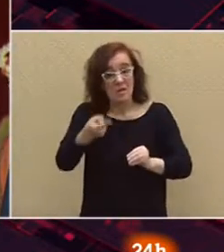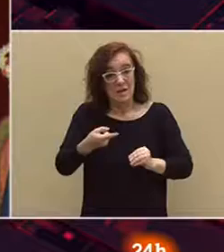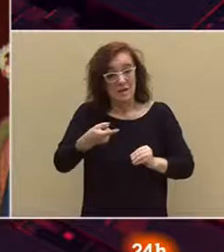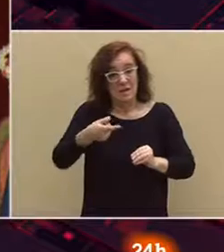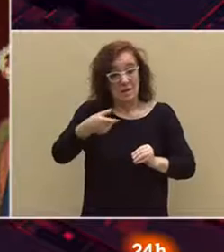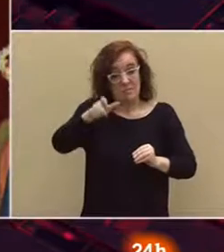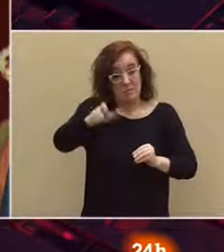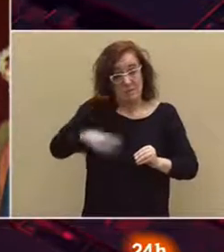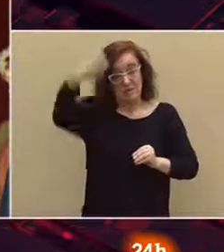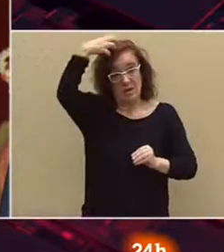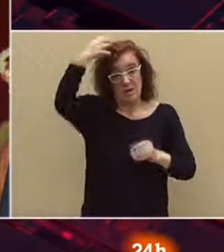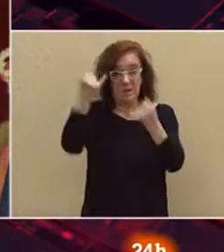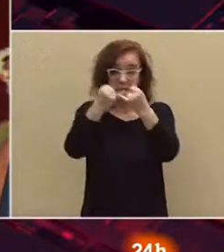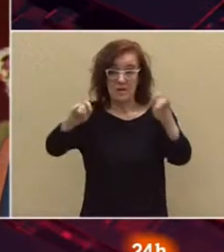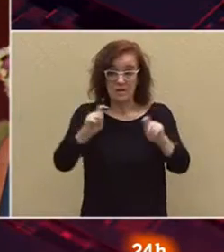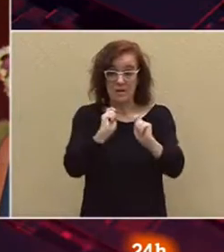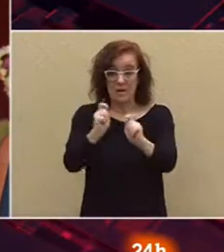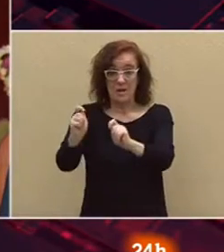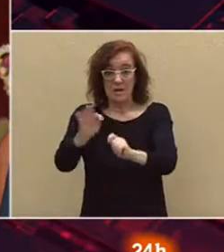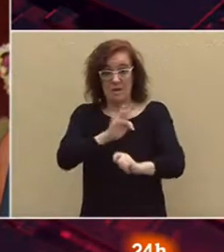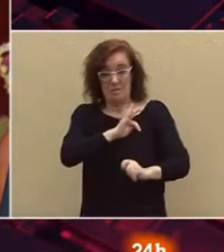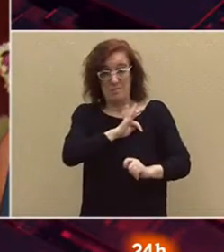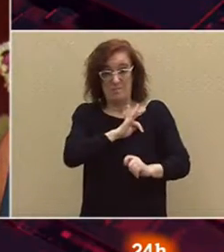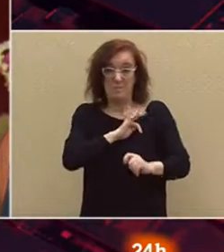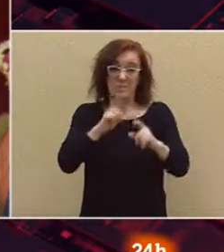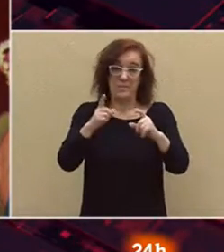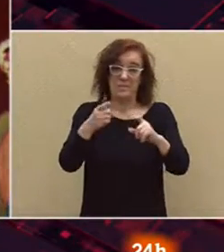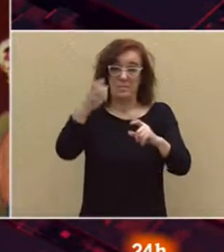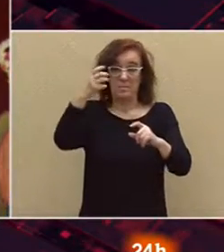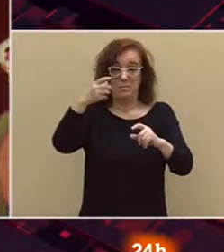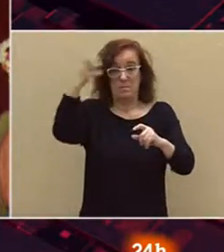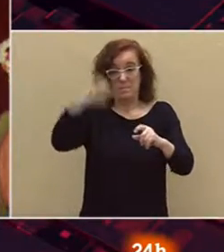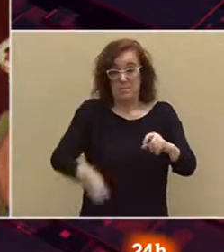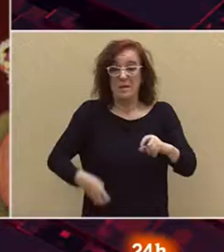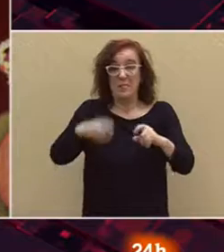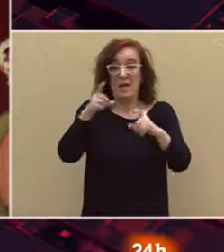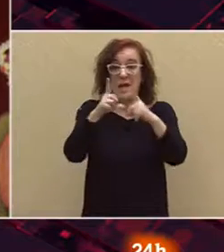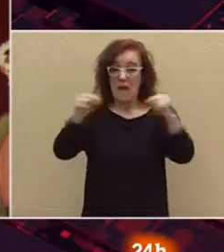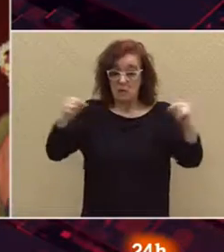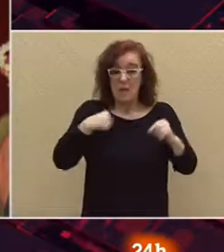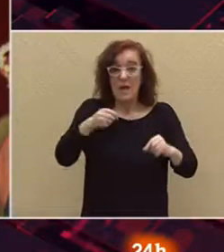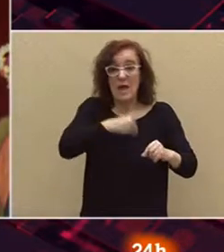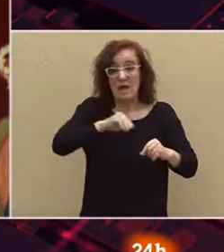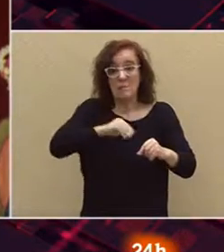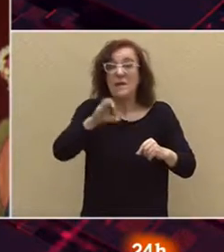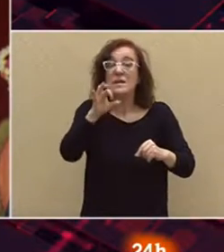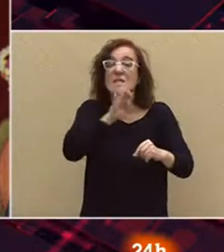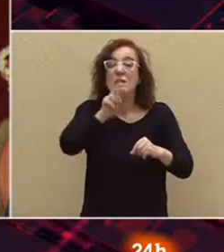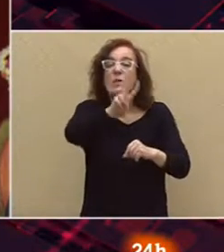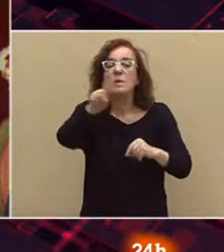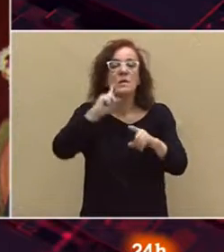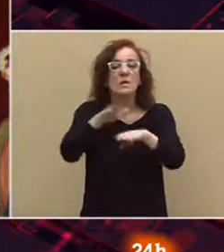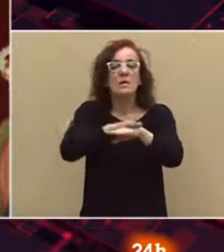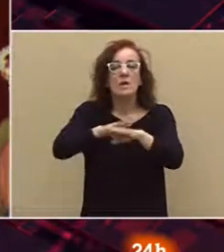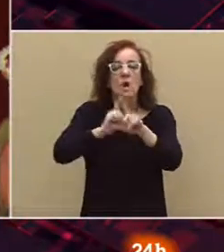la ceremonia de entrega de los Príncipes de Asturias este año, la España del siglo XXI debe basarse también en una suma leal